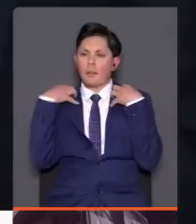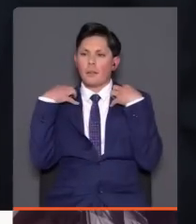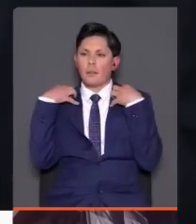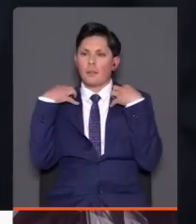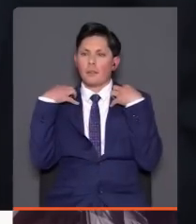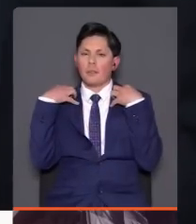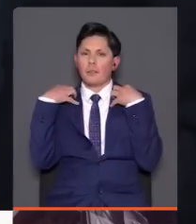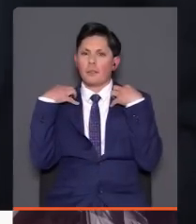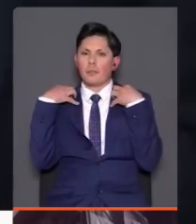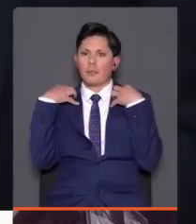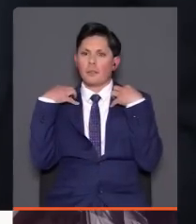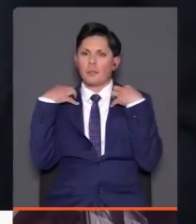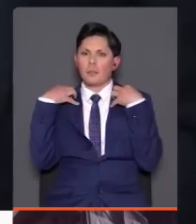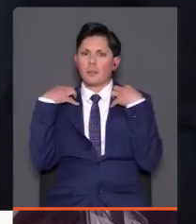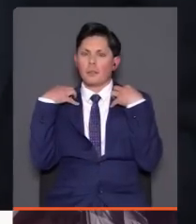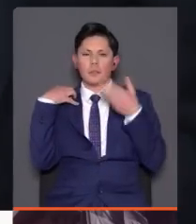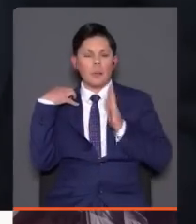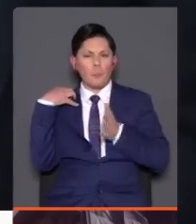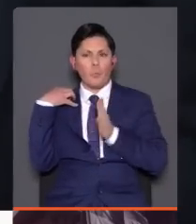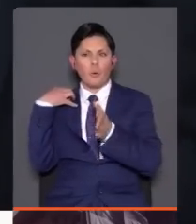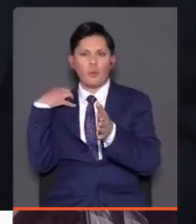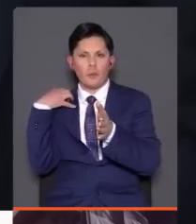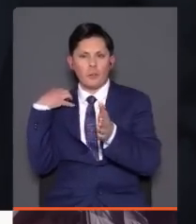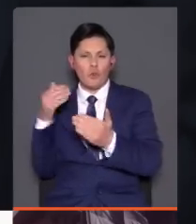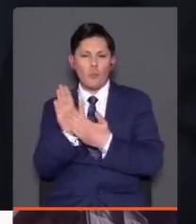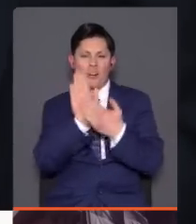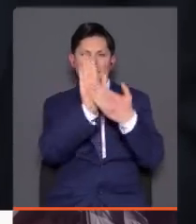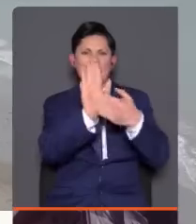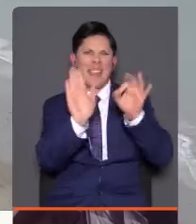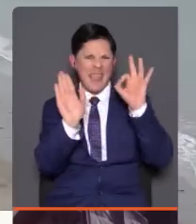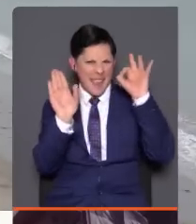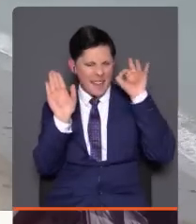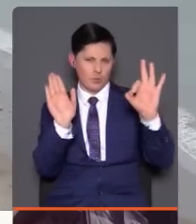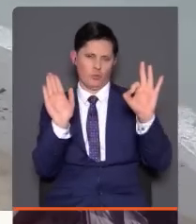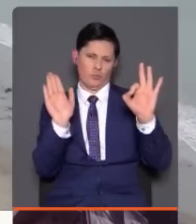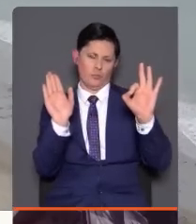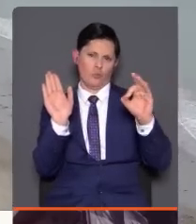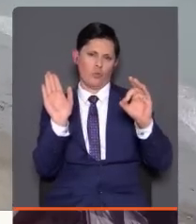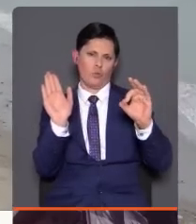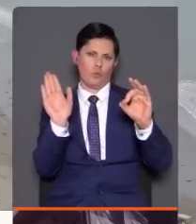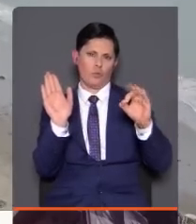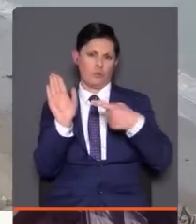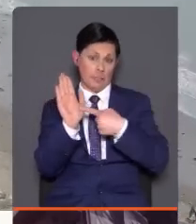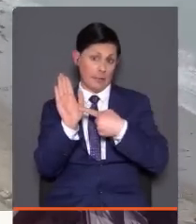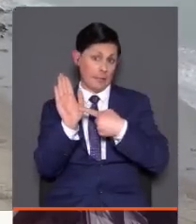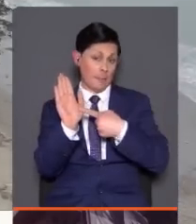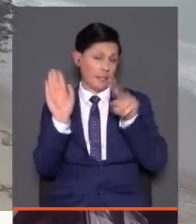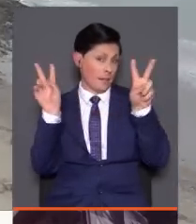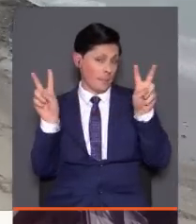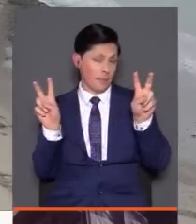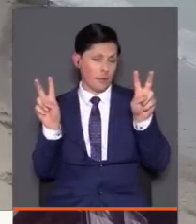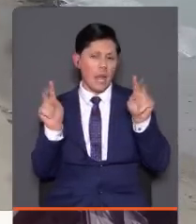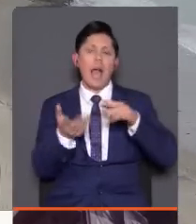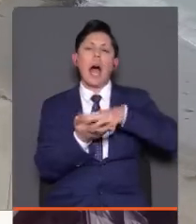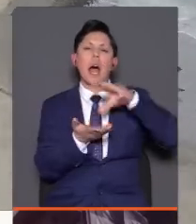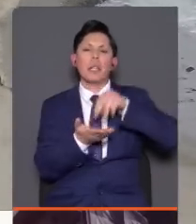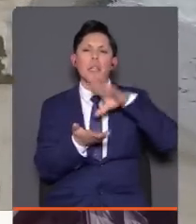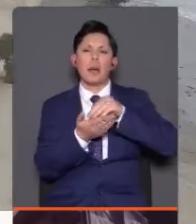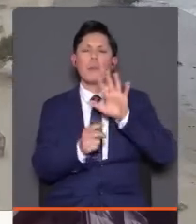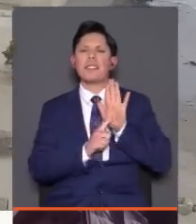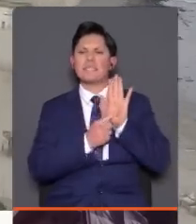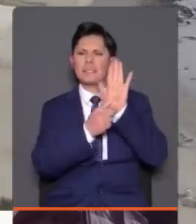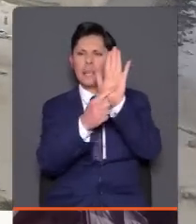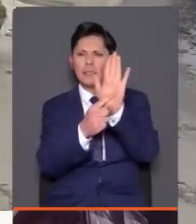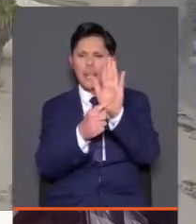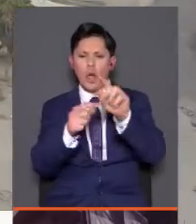tampoco pueden mostrar éxitos contundentes en esta materia. Como puerta de entrada al país, Arica representa un lugar estratégico